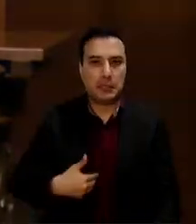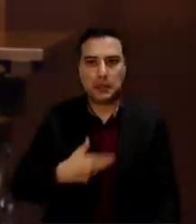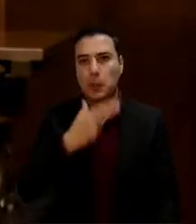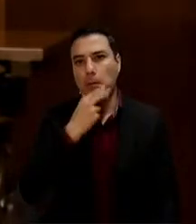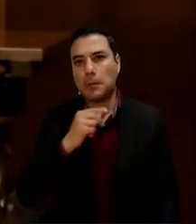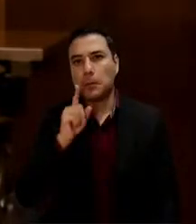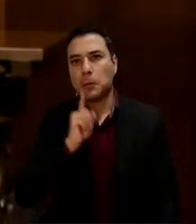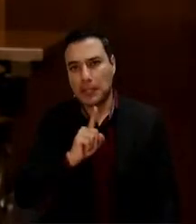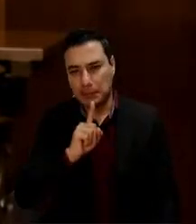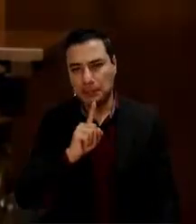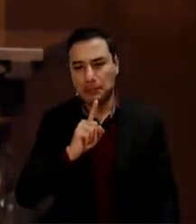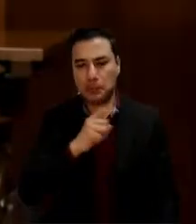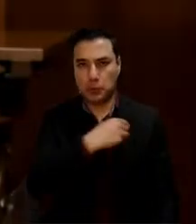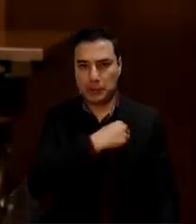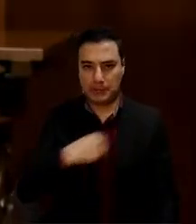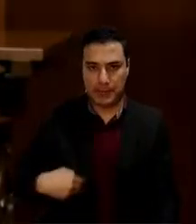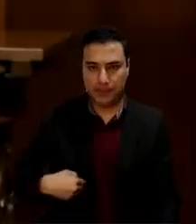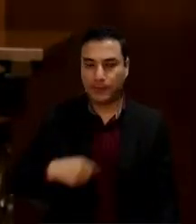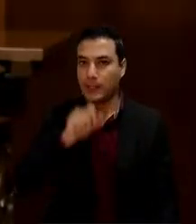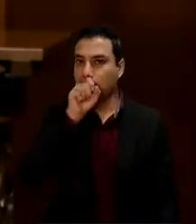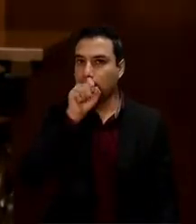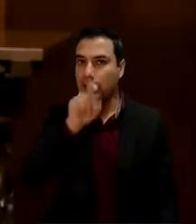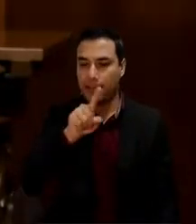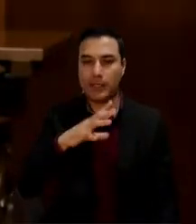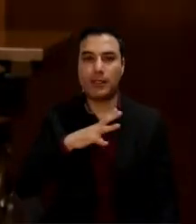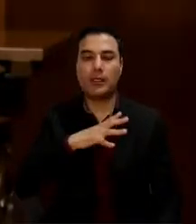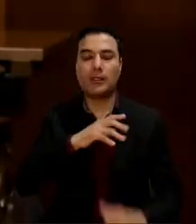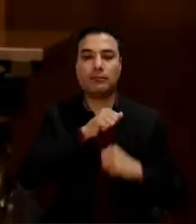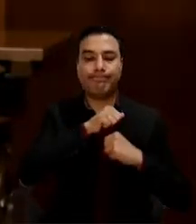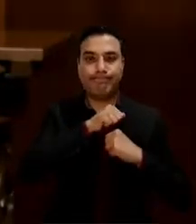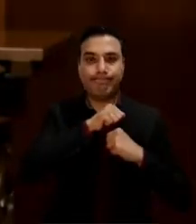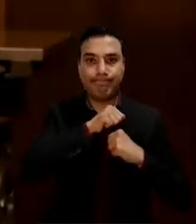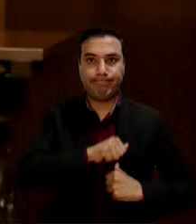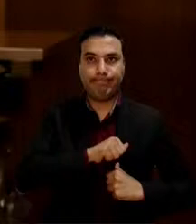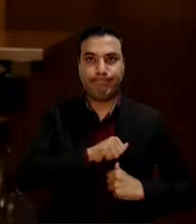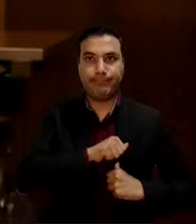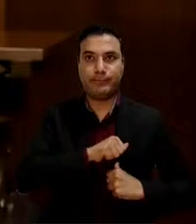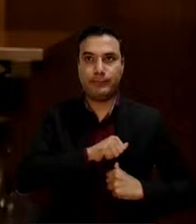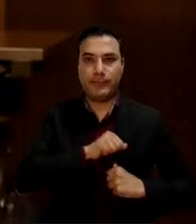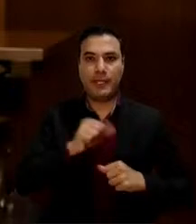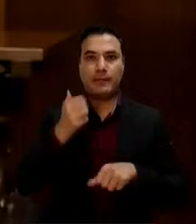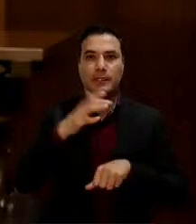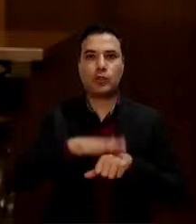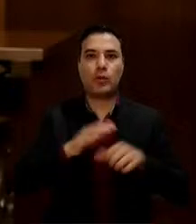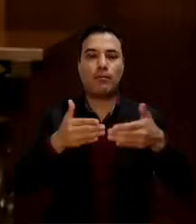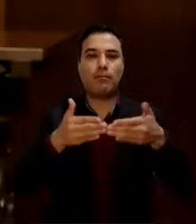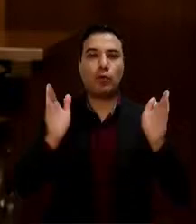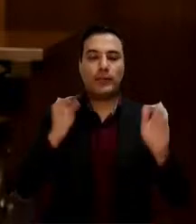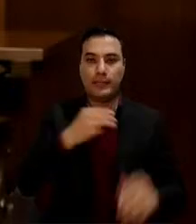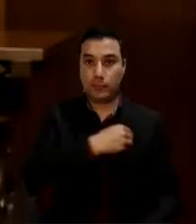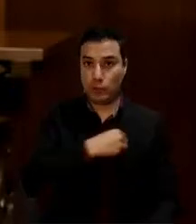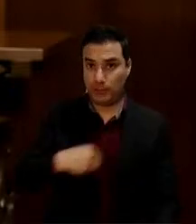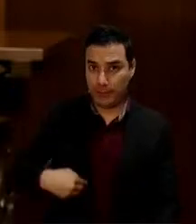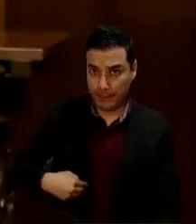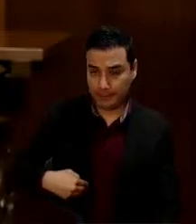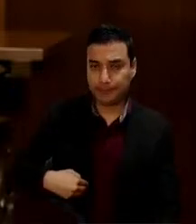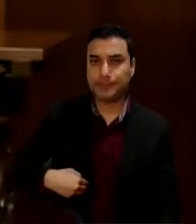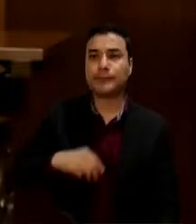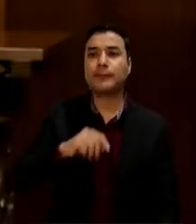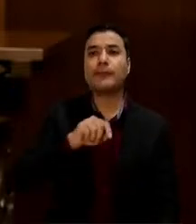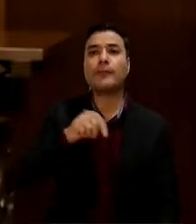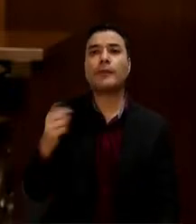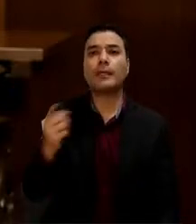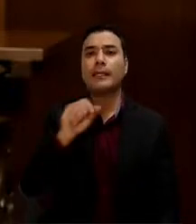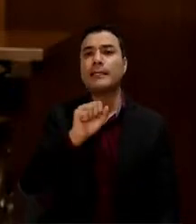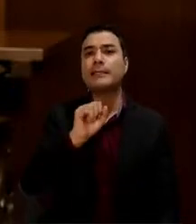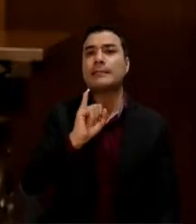municipal, la persona responsable del funcionamiento de la administración pública municipal, los